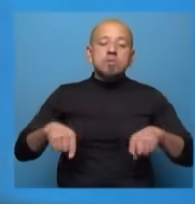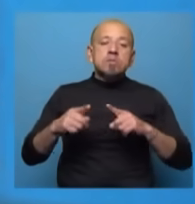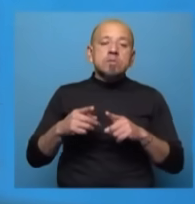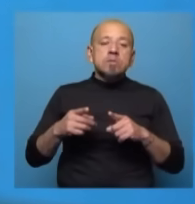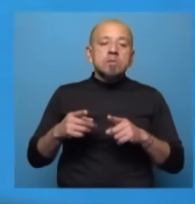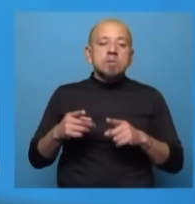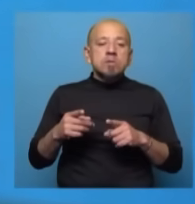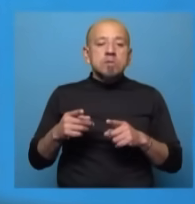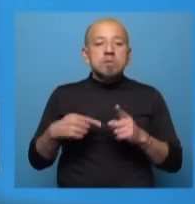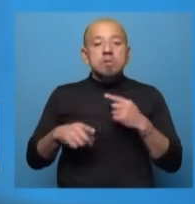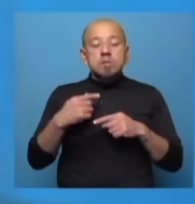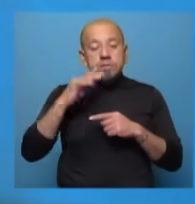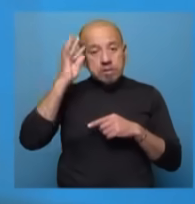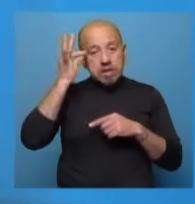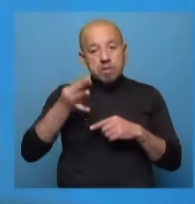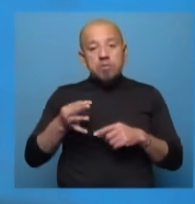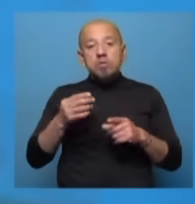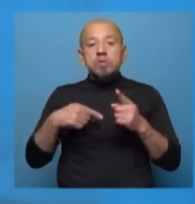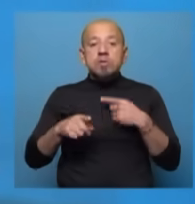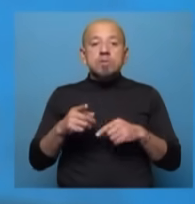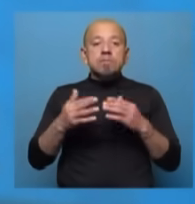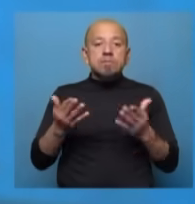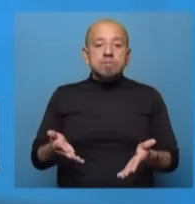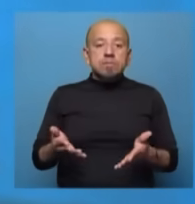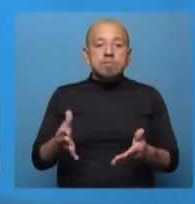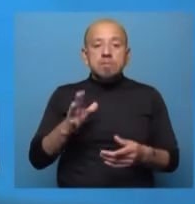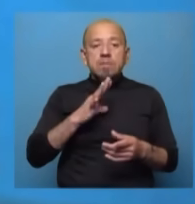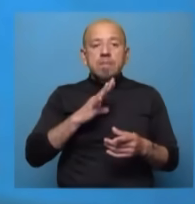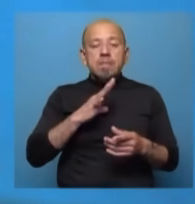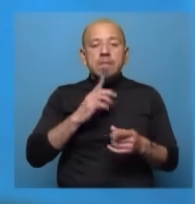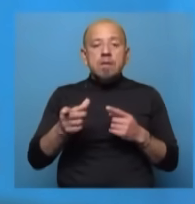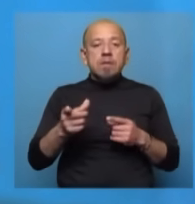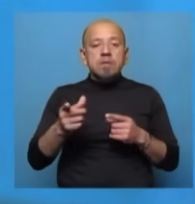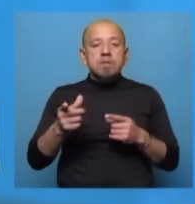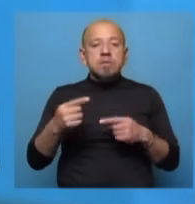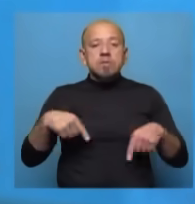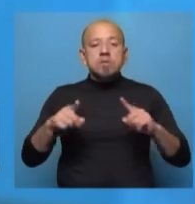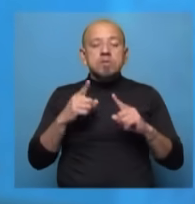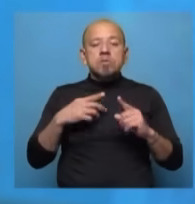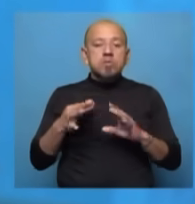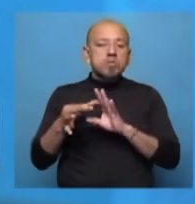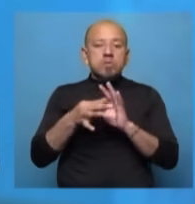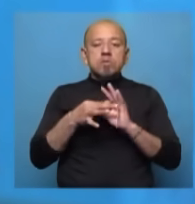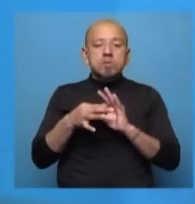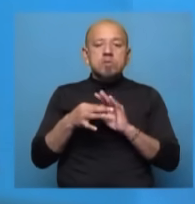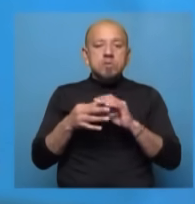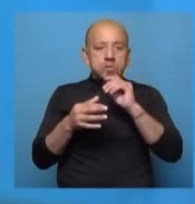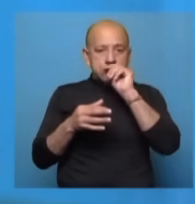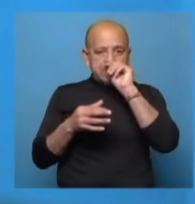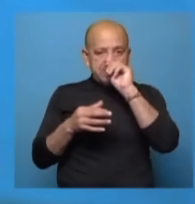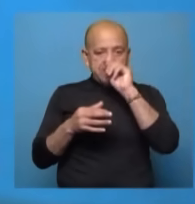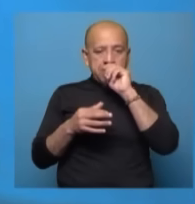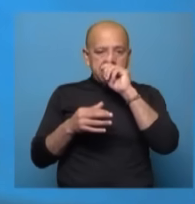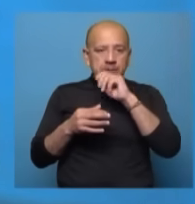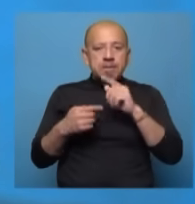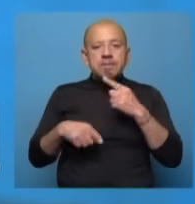y creemos que Que bueno que es lo que corresponde no estar entre nosotros Unidos y y y